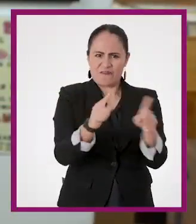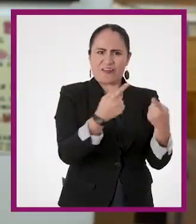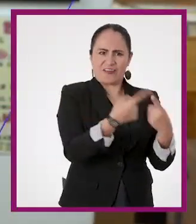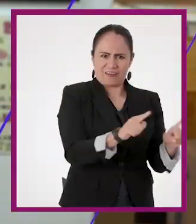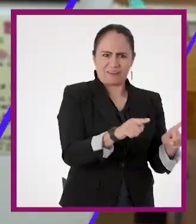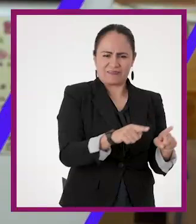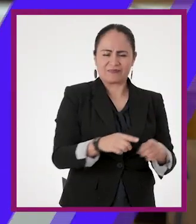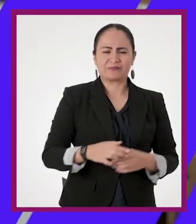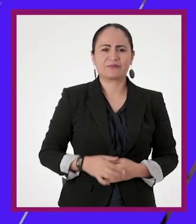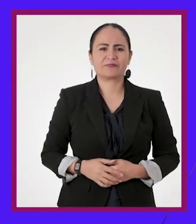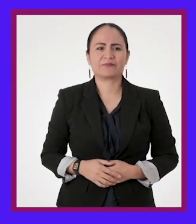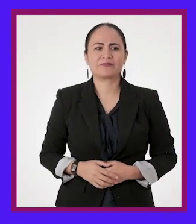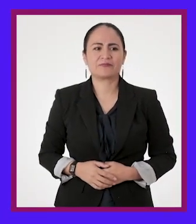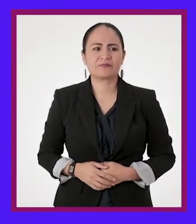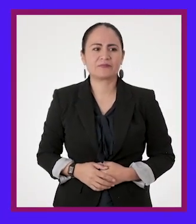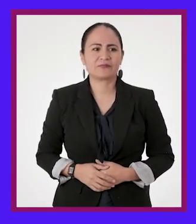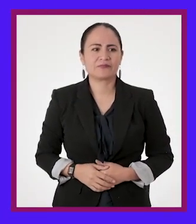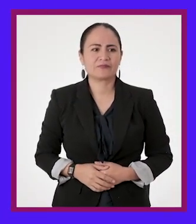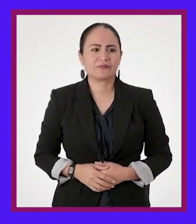hecho posteriormente.